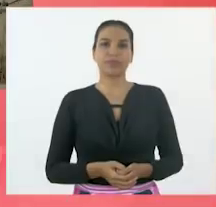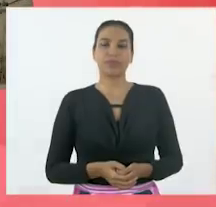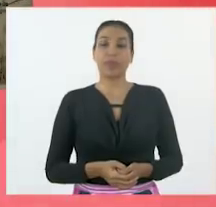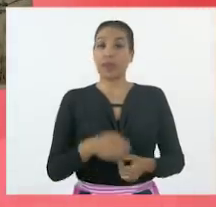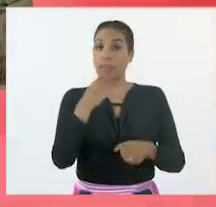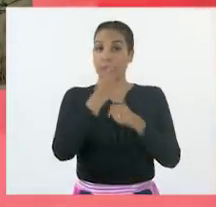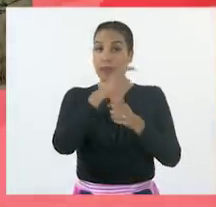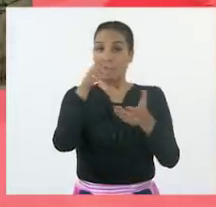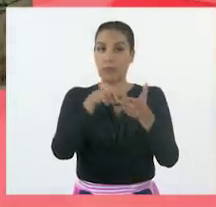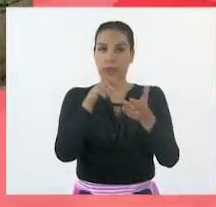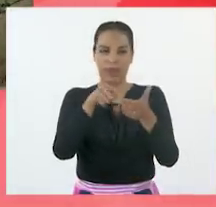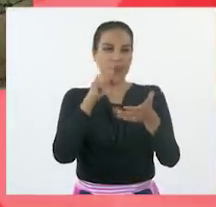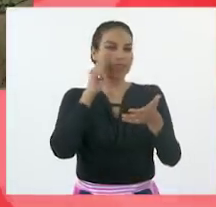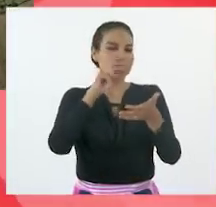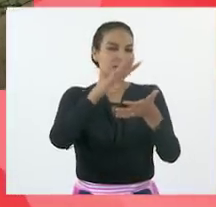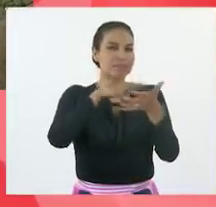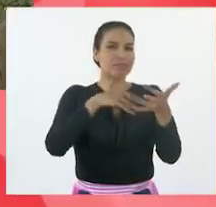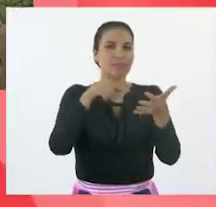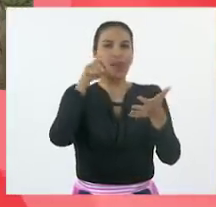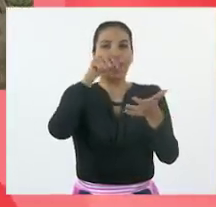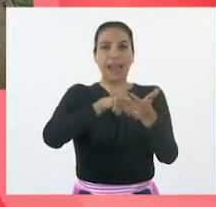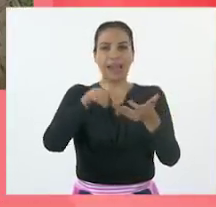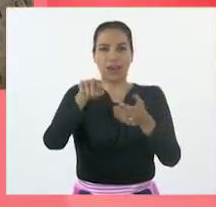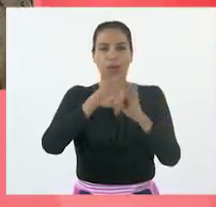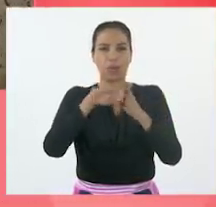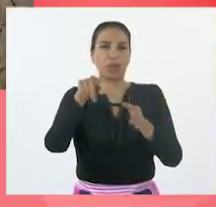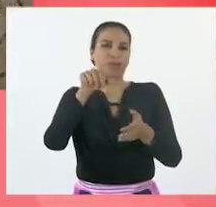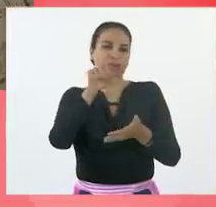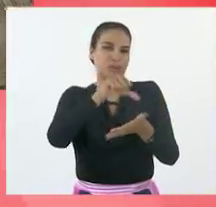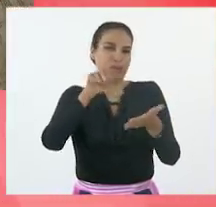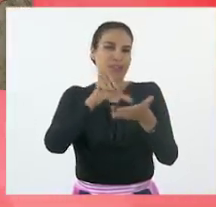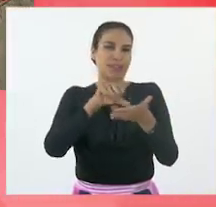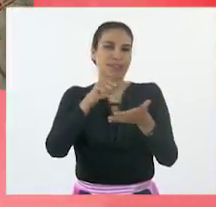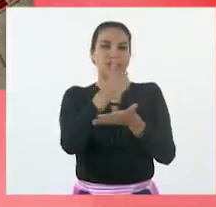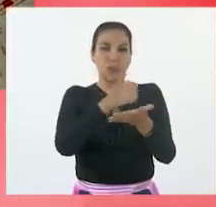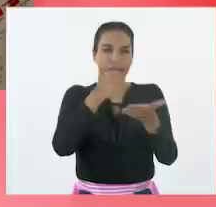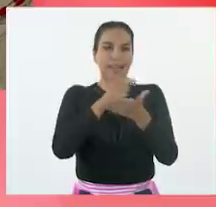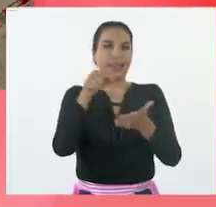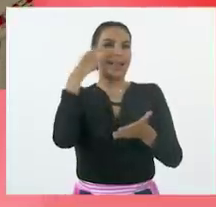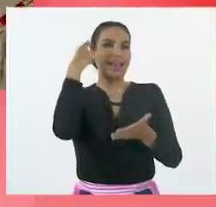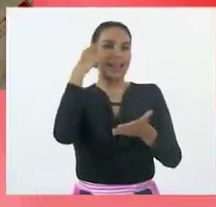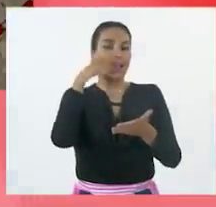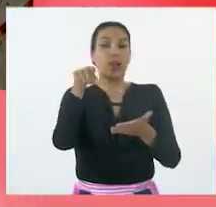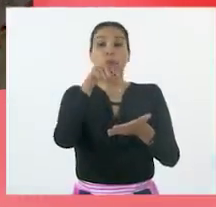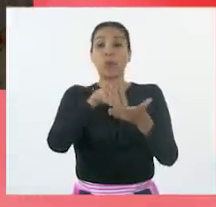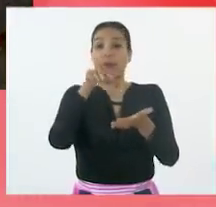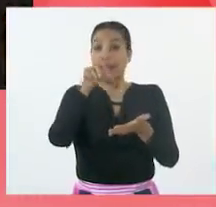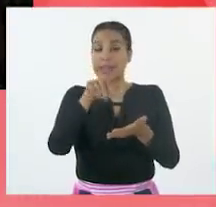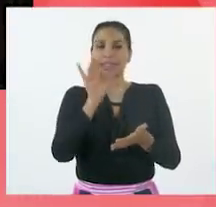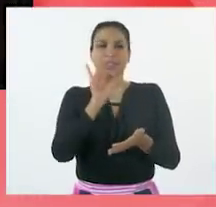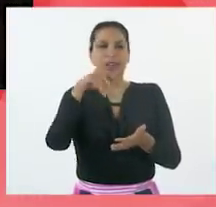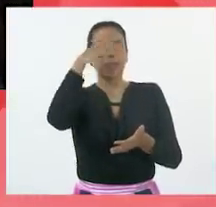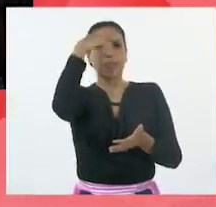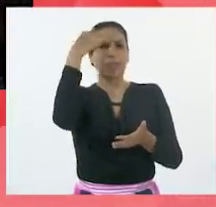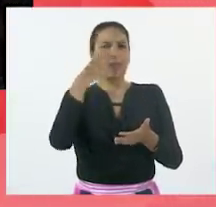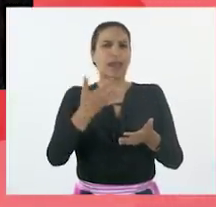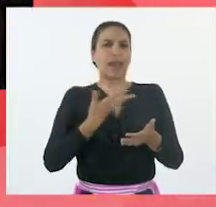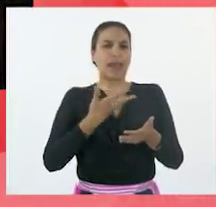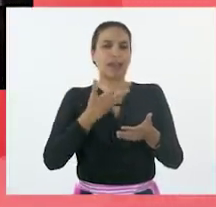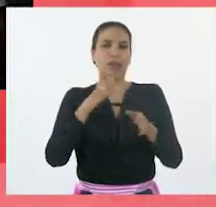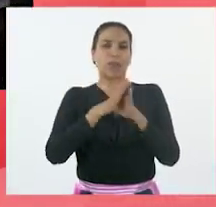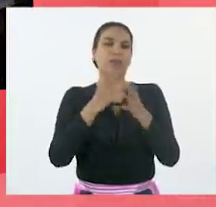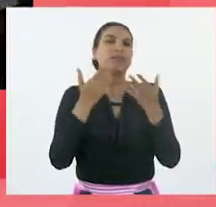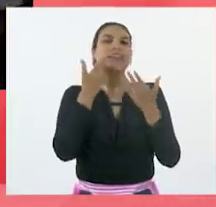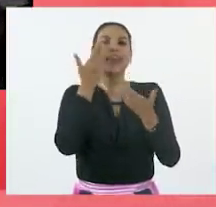Nuestro primer punto en la agenda está ubicado dentro de la capital queretana. Es probable que en este lugar México haya alcanzado la